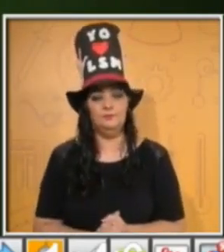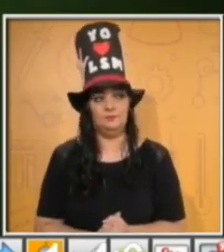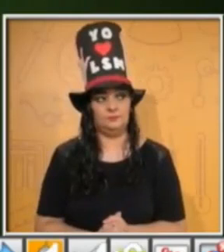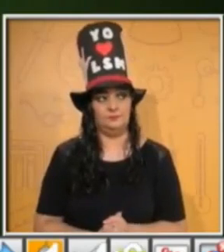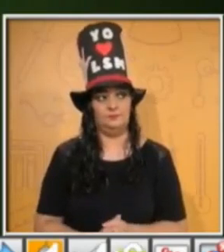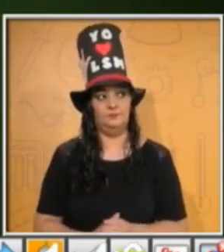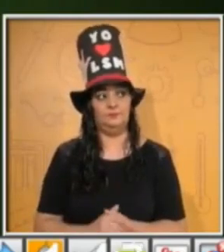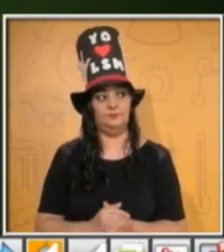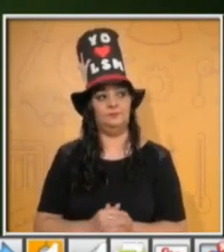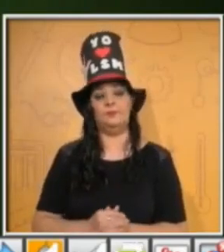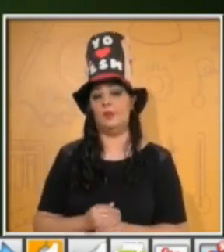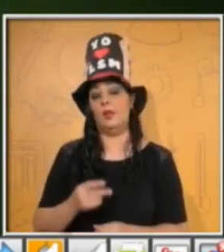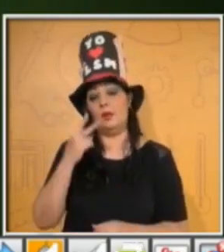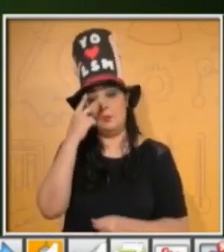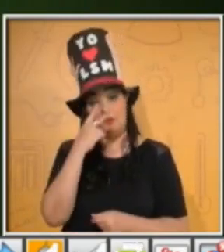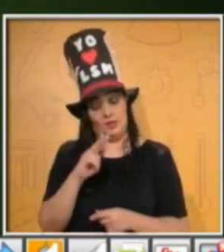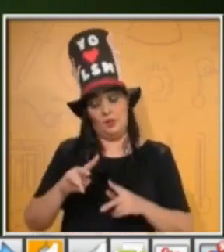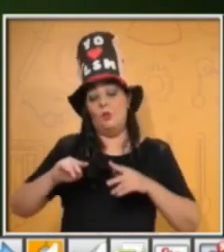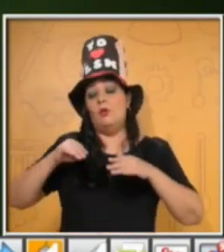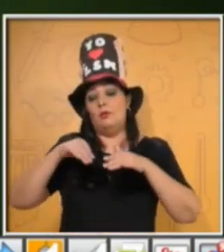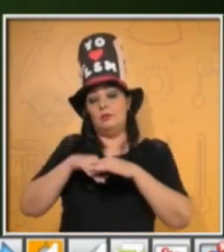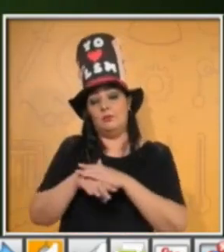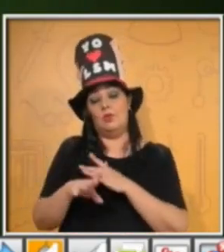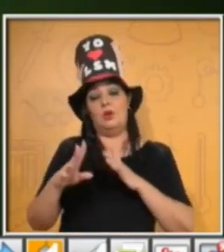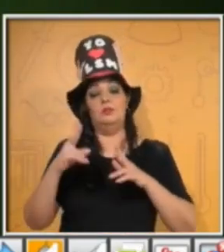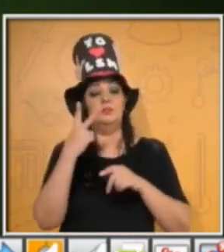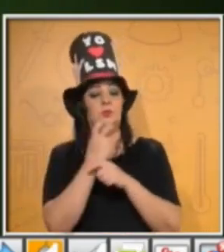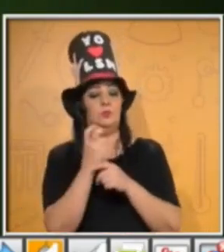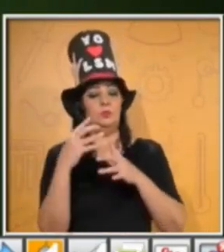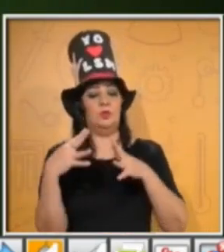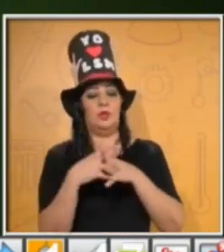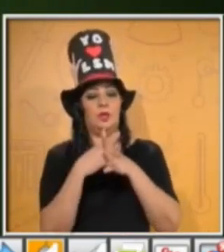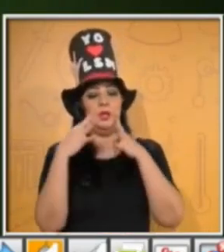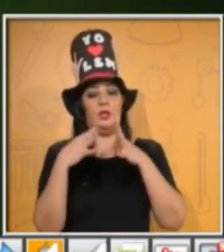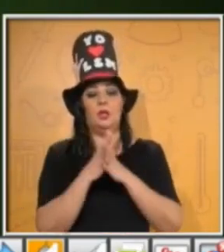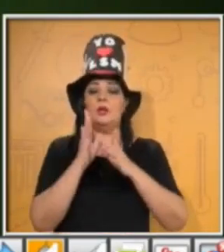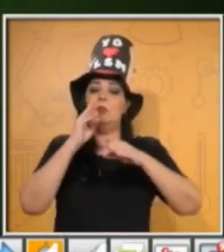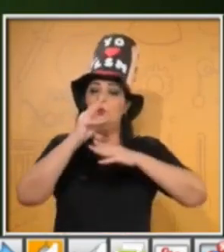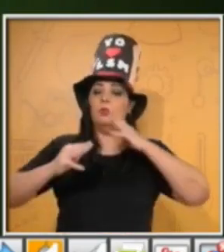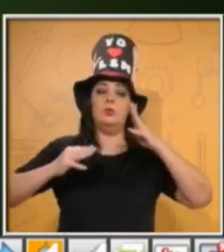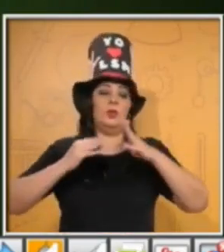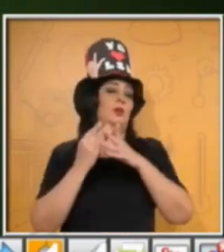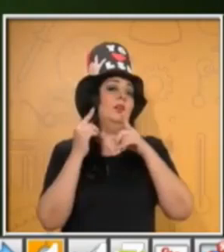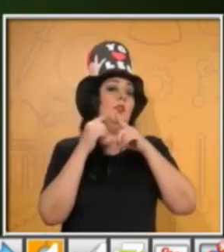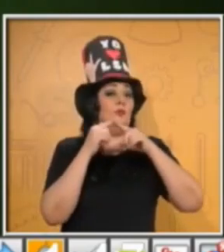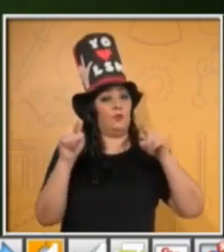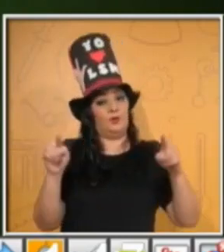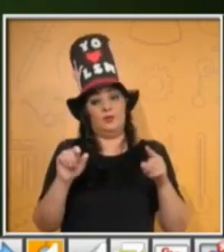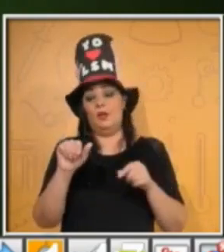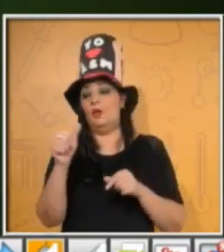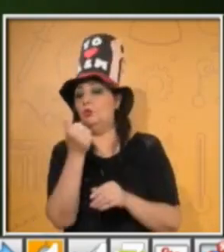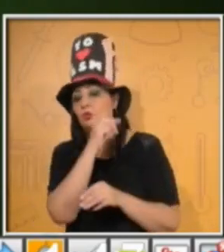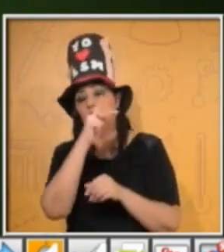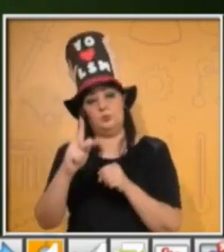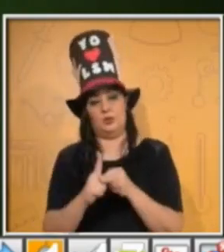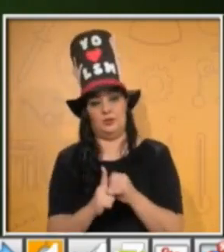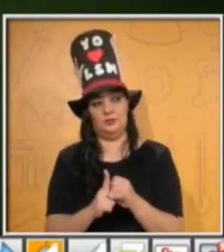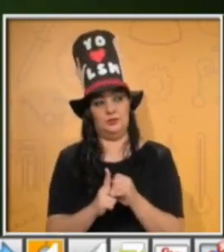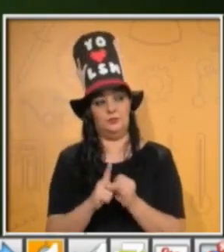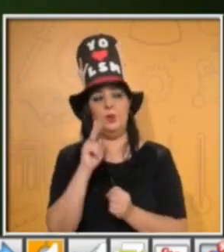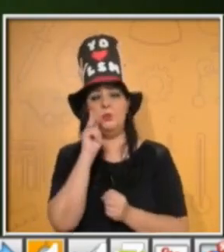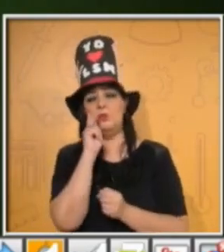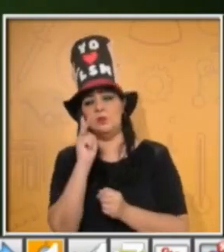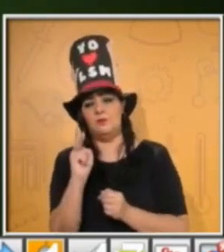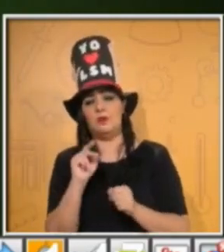México intervino en la Segunda Guerra Mundial de una manera diferente a como intervinieron algunos otros países. Vamos a